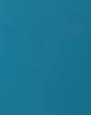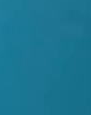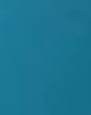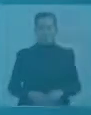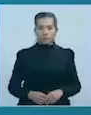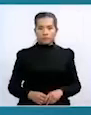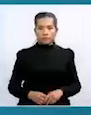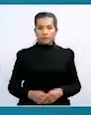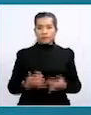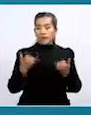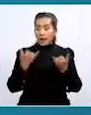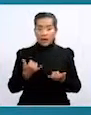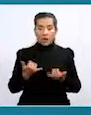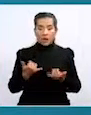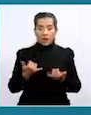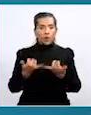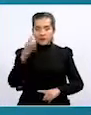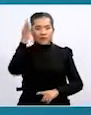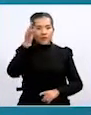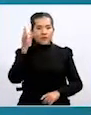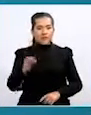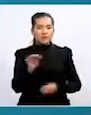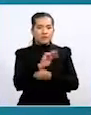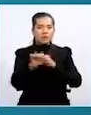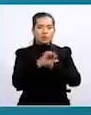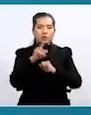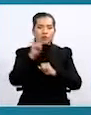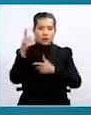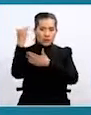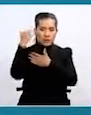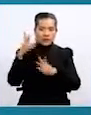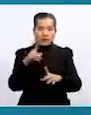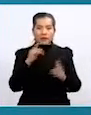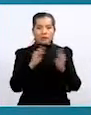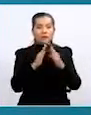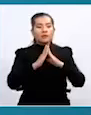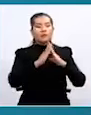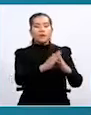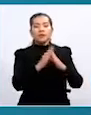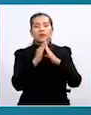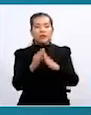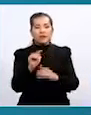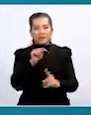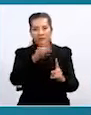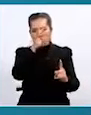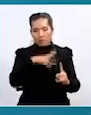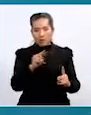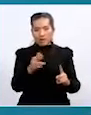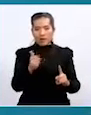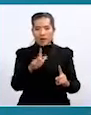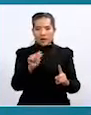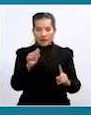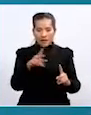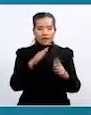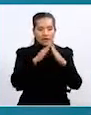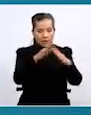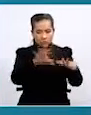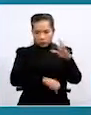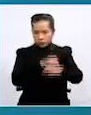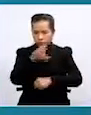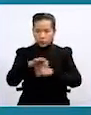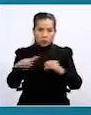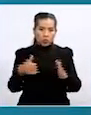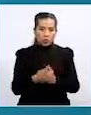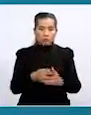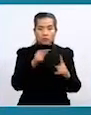A continuación del caso de los policías ejecutados en el que secuestró inmuebles y también vehículos de propiedad de Misael Nayar, quien va a